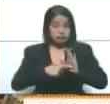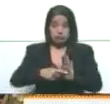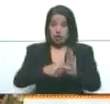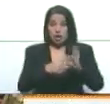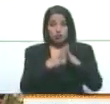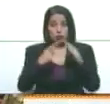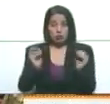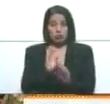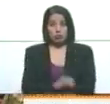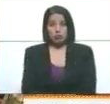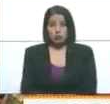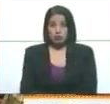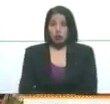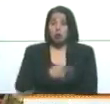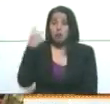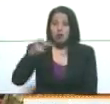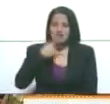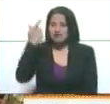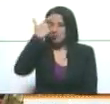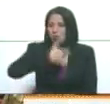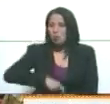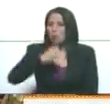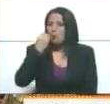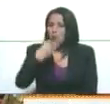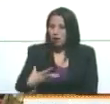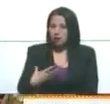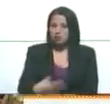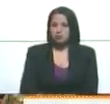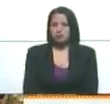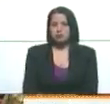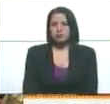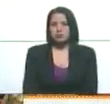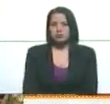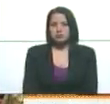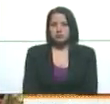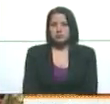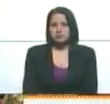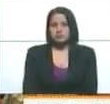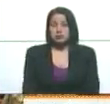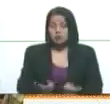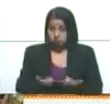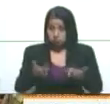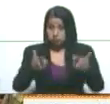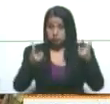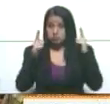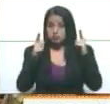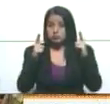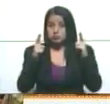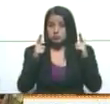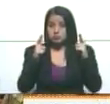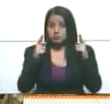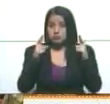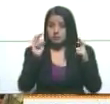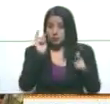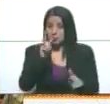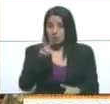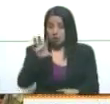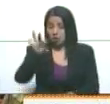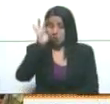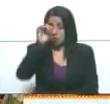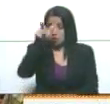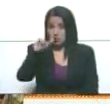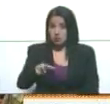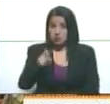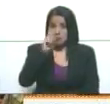cuadros. Cuadros políticos buenos. Buenos. Que nos permite poner... Mire, para escoger un candidato en un